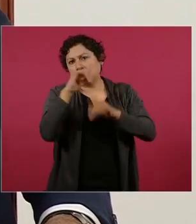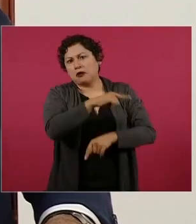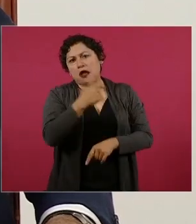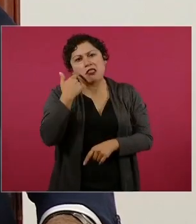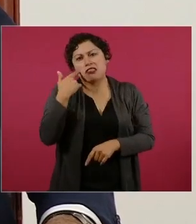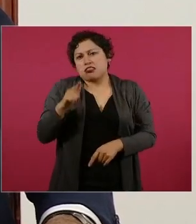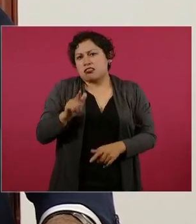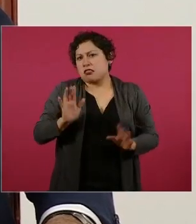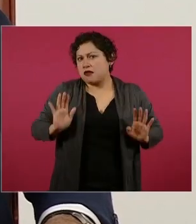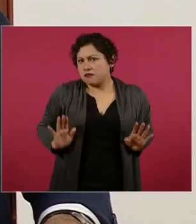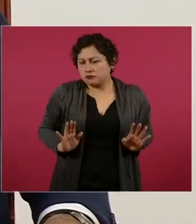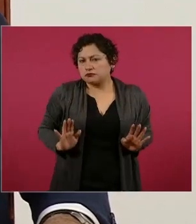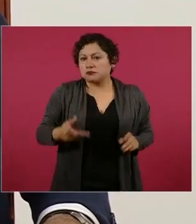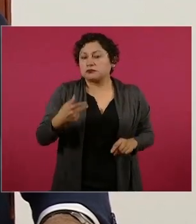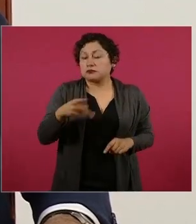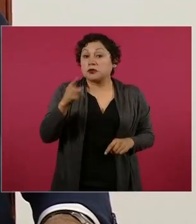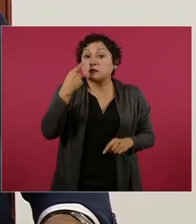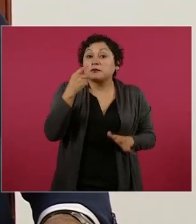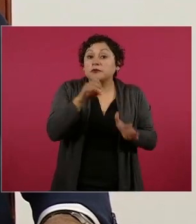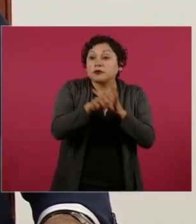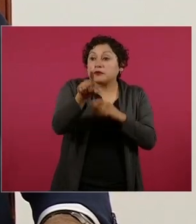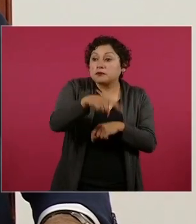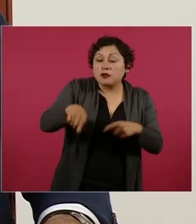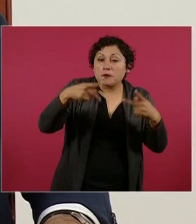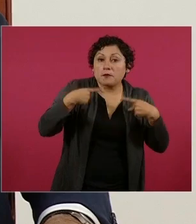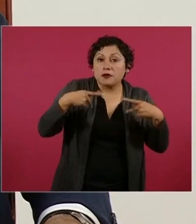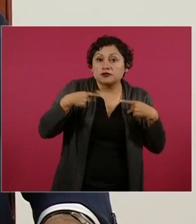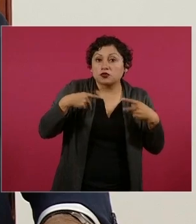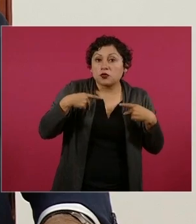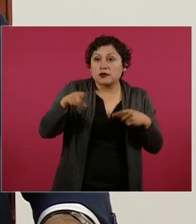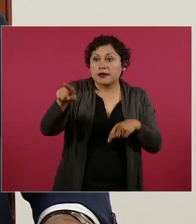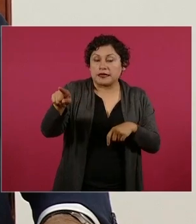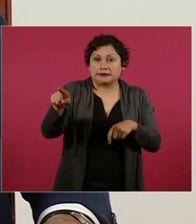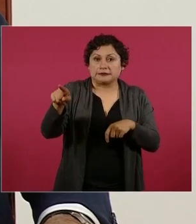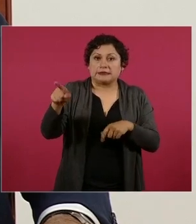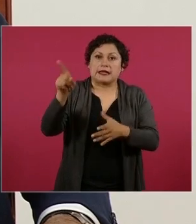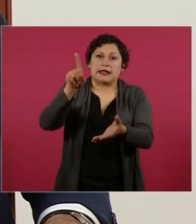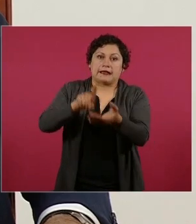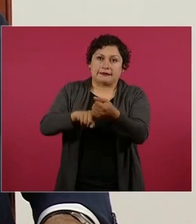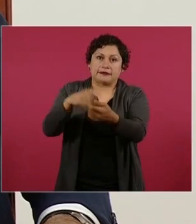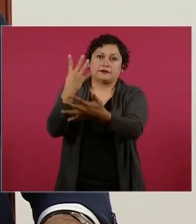de que ven la mañanera en el reclusorio,